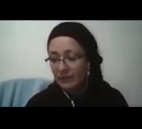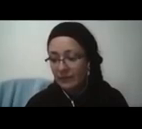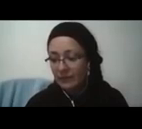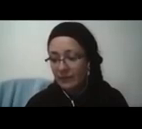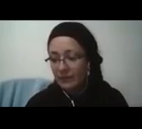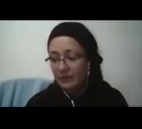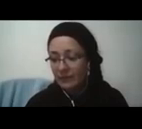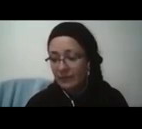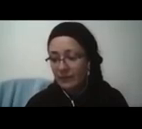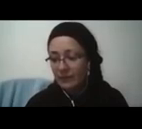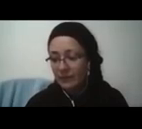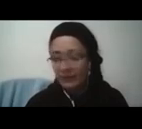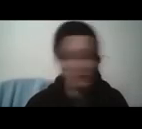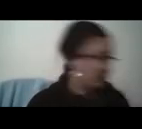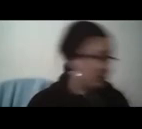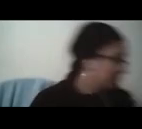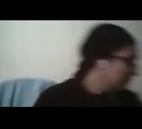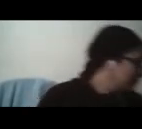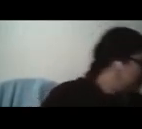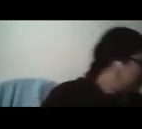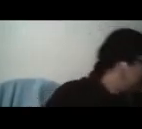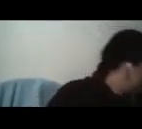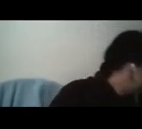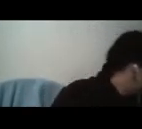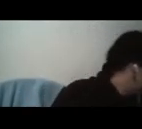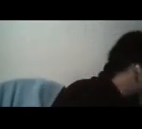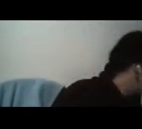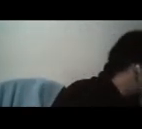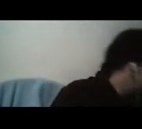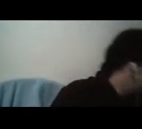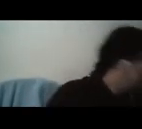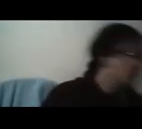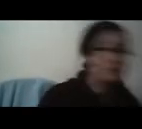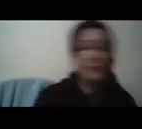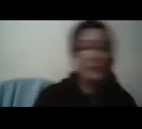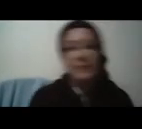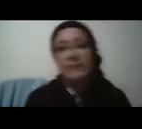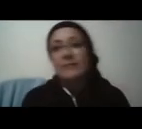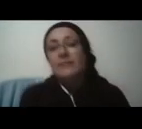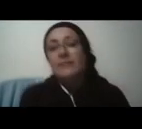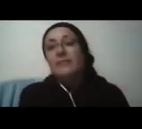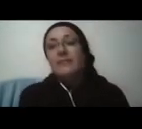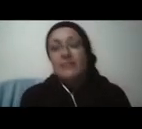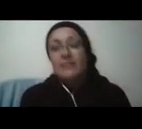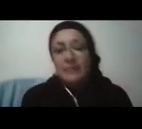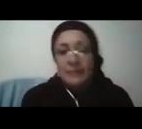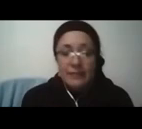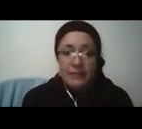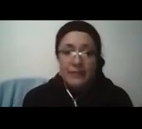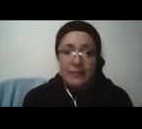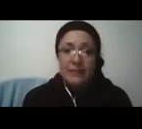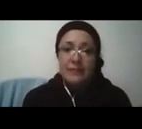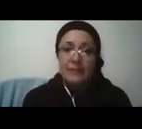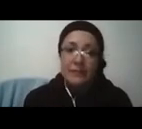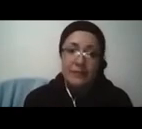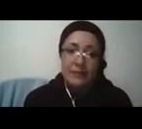curvos para reflejar la luz solar en un tubo receptor por donde circula un fluido que absorbe el calor. Otra tecnología, llamada